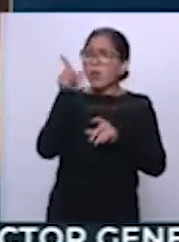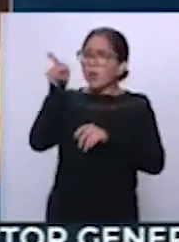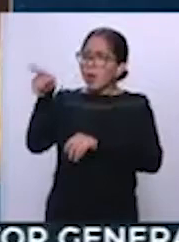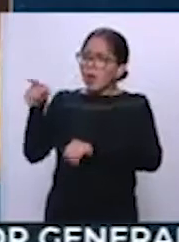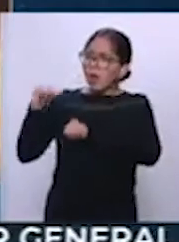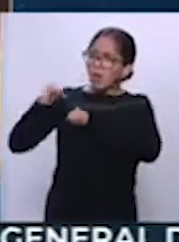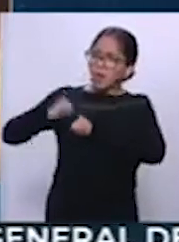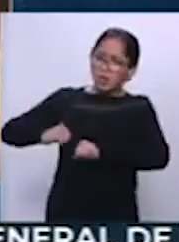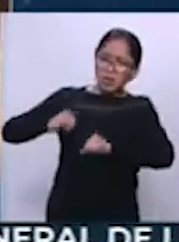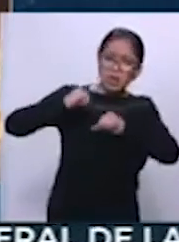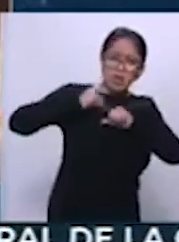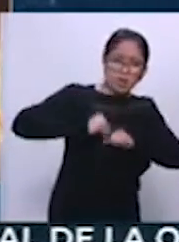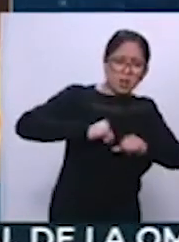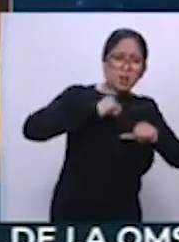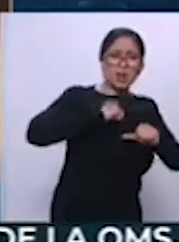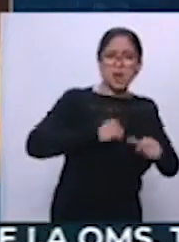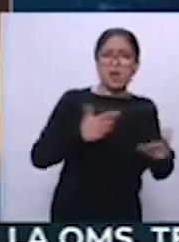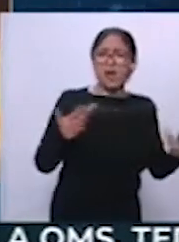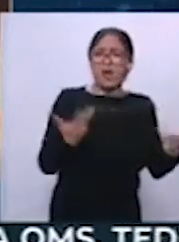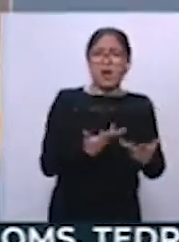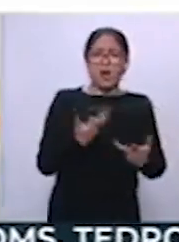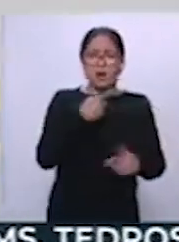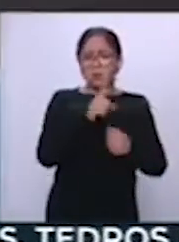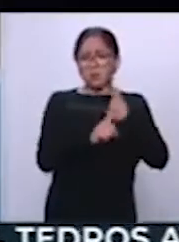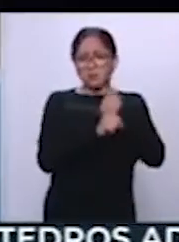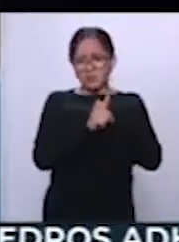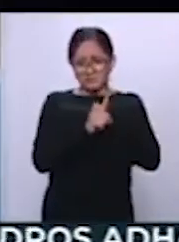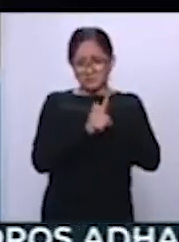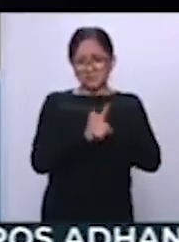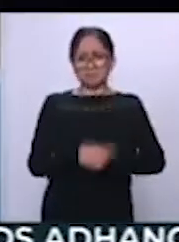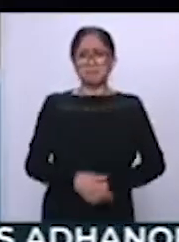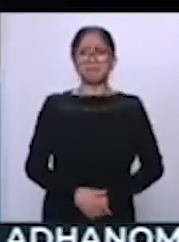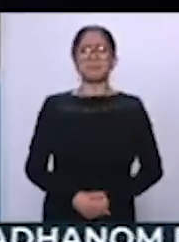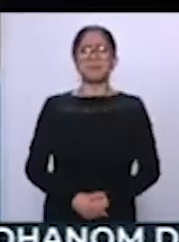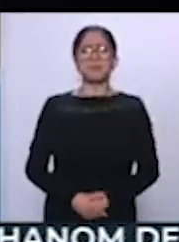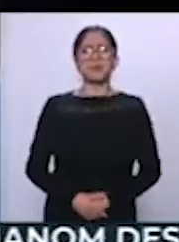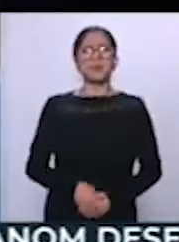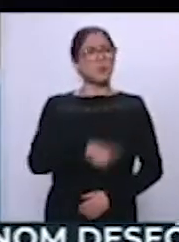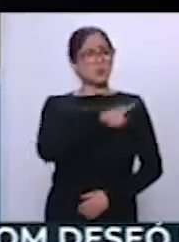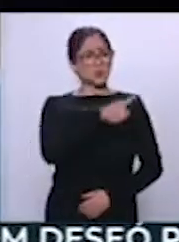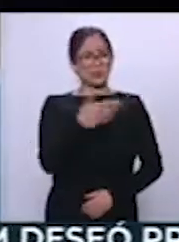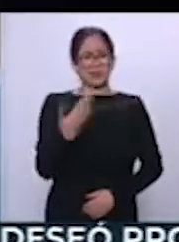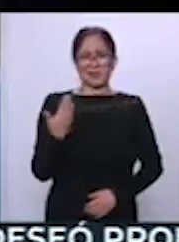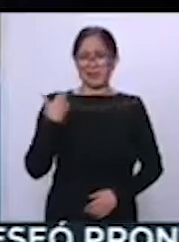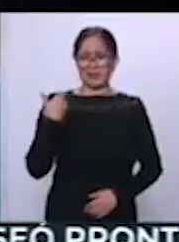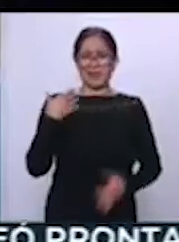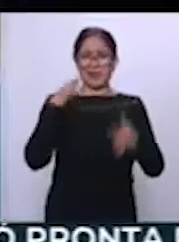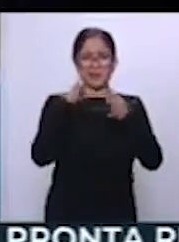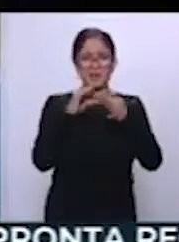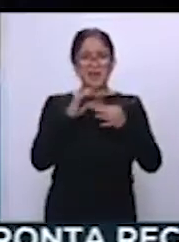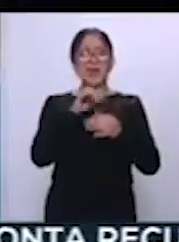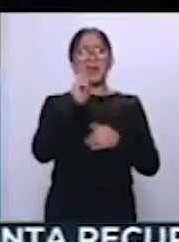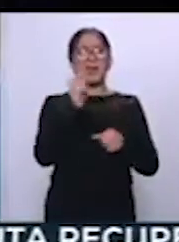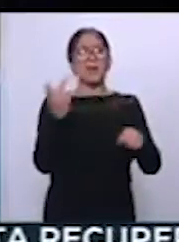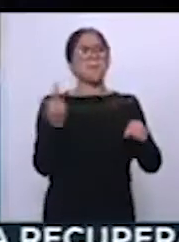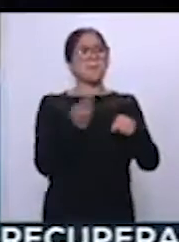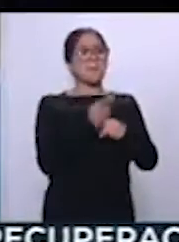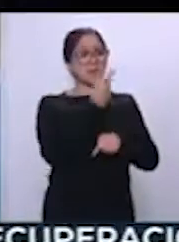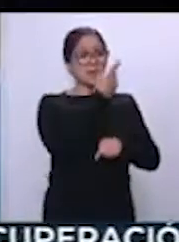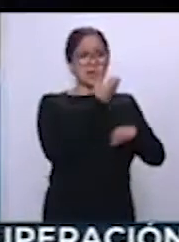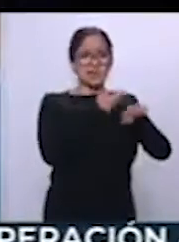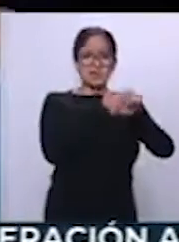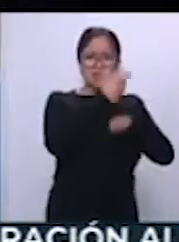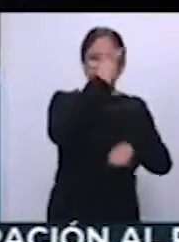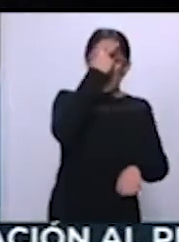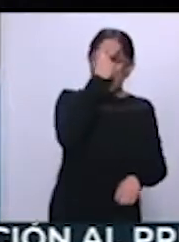estuvo. Tiene mucha cola, Gustavo. Ya nos acabas de platicar lo que sucedió en el Estado de México, lo que sucedió pues que en